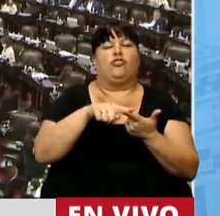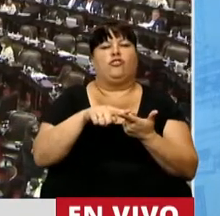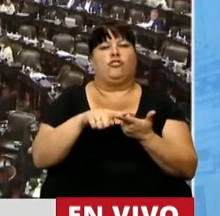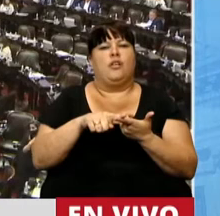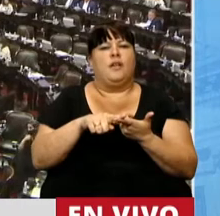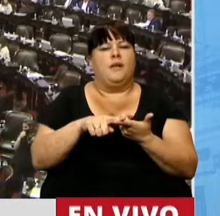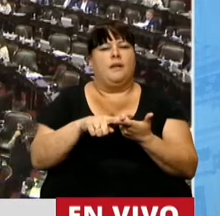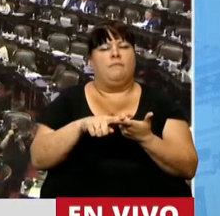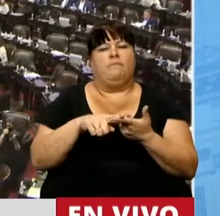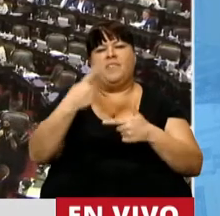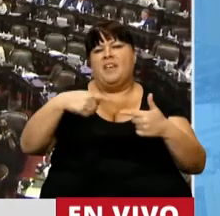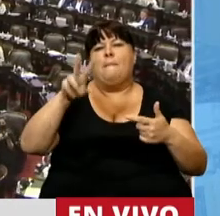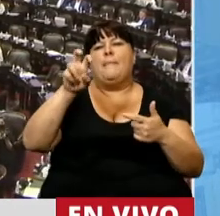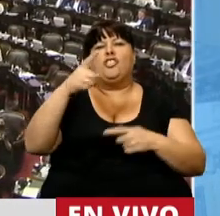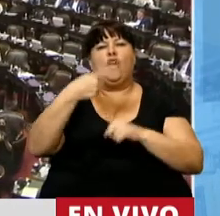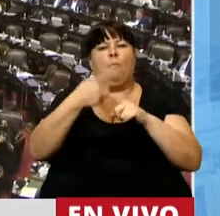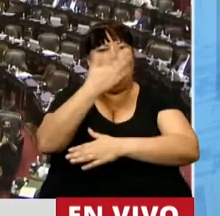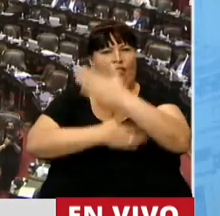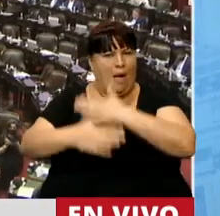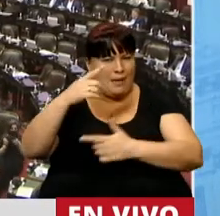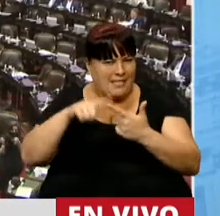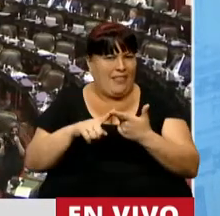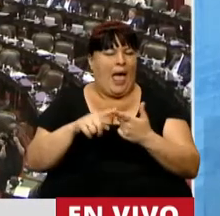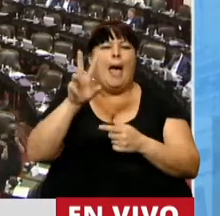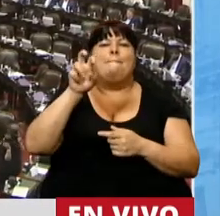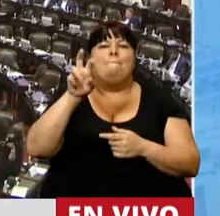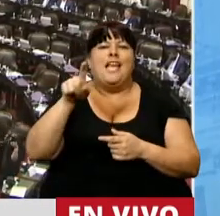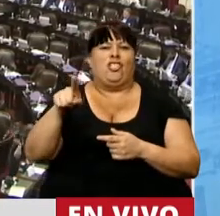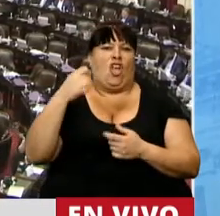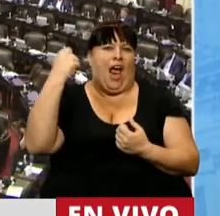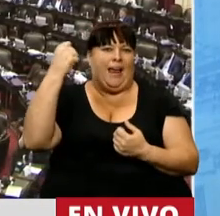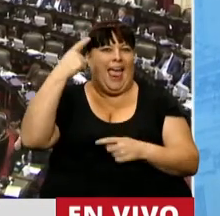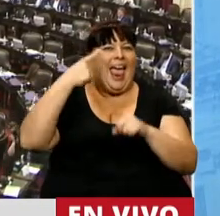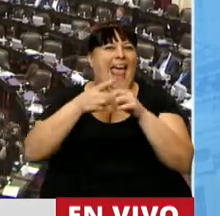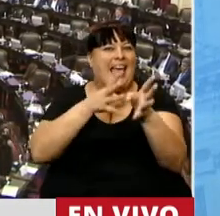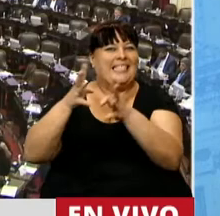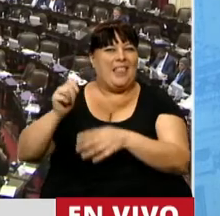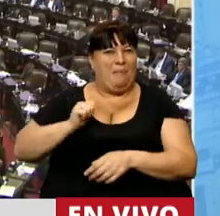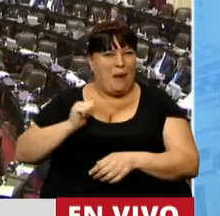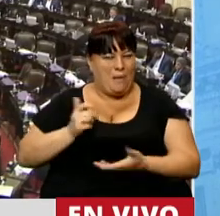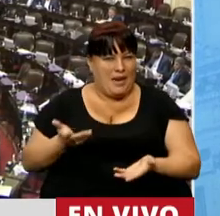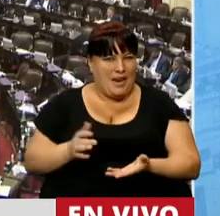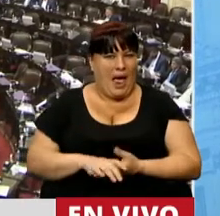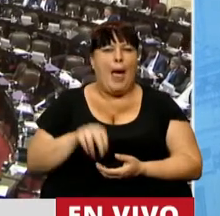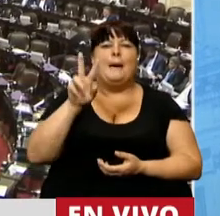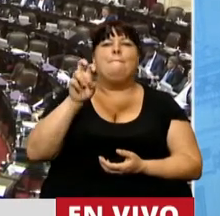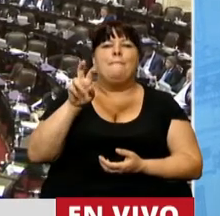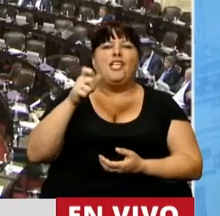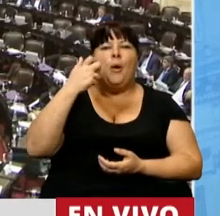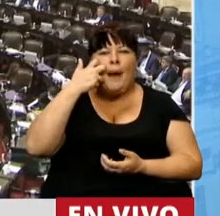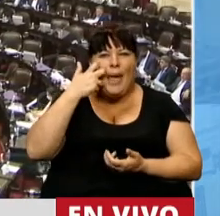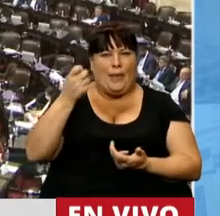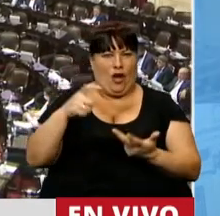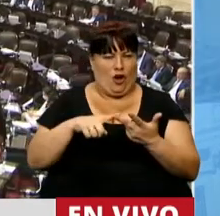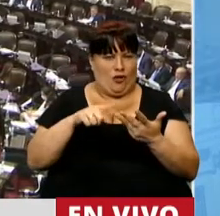y pensiones por discapacidad pensiones a nuestros héroes ex combatientes la pensión al adulto